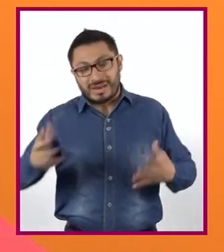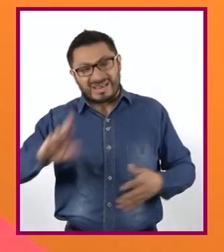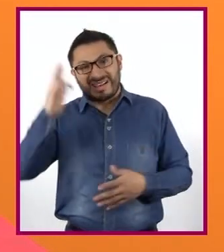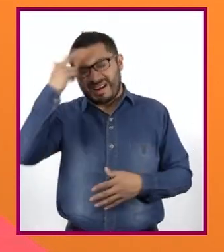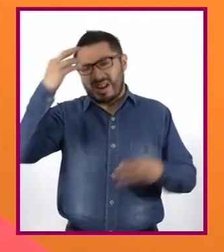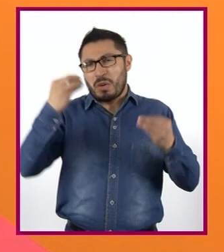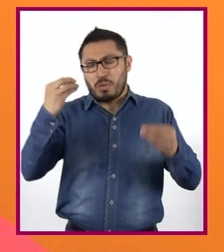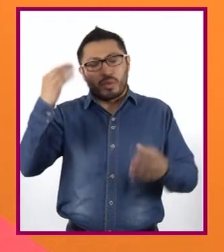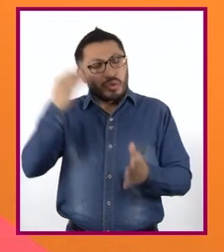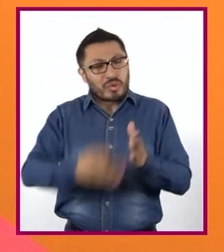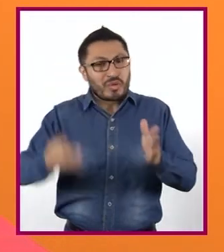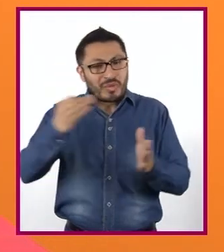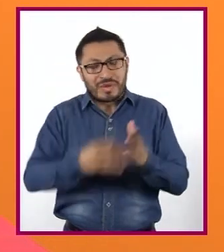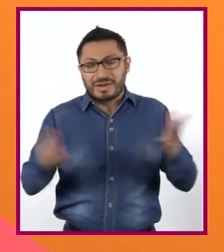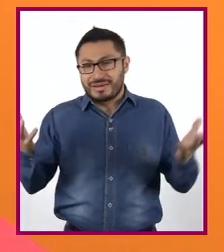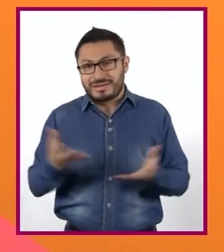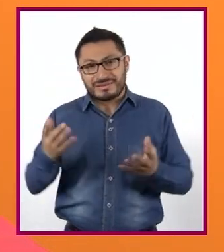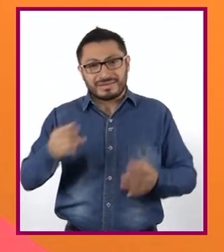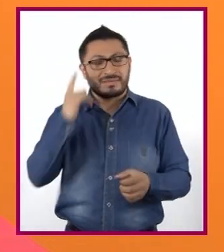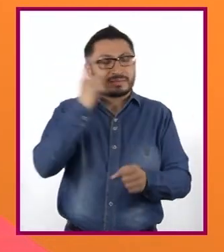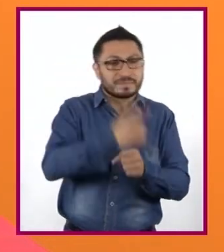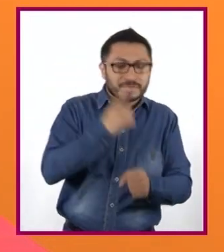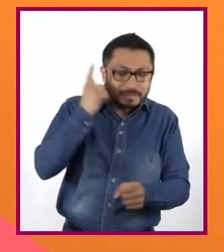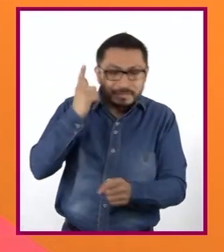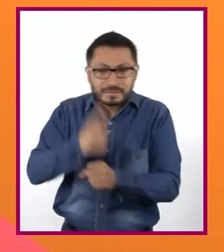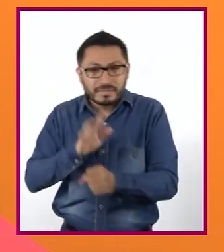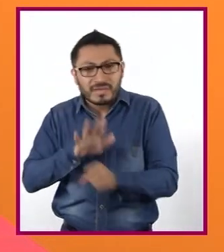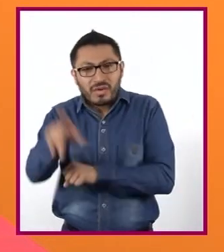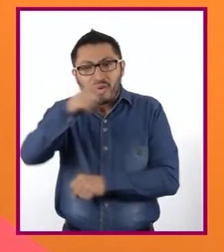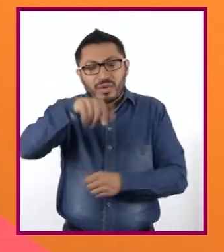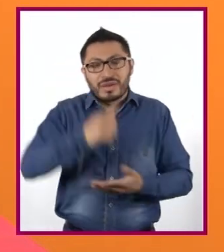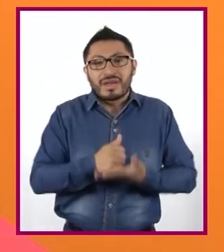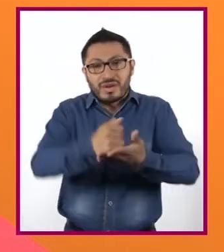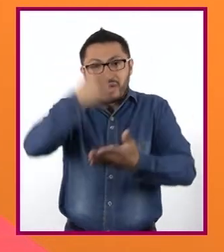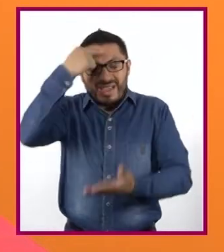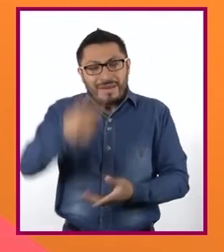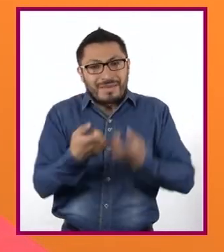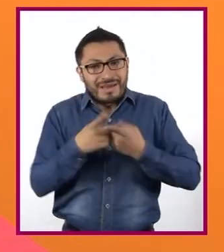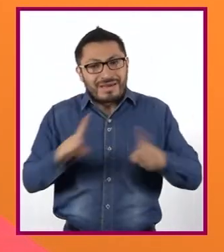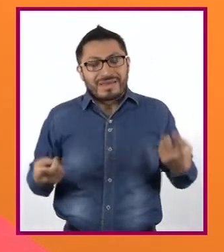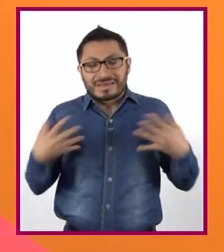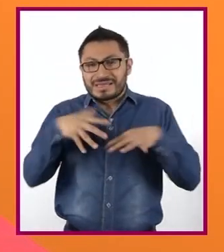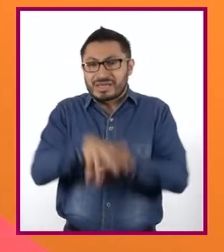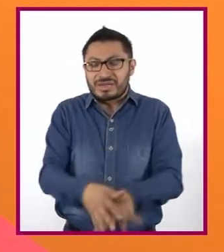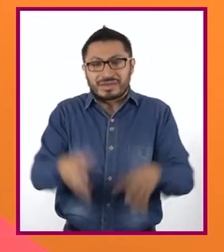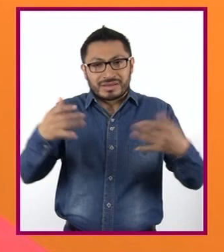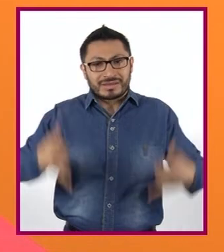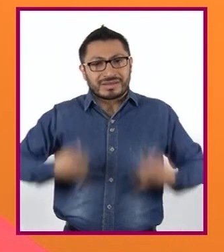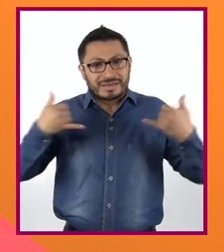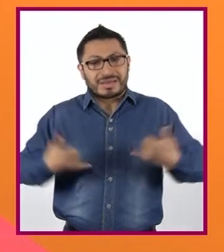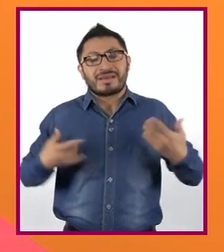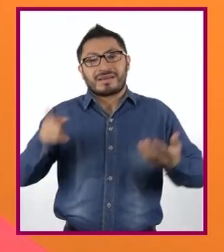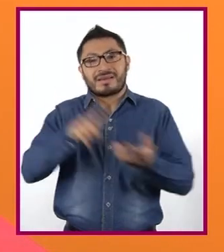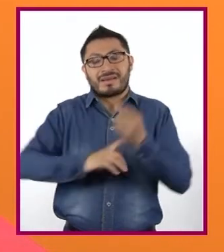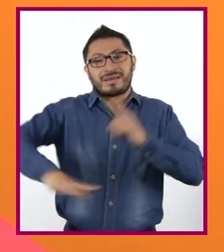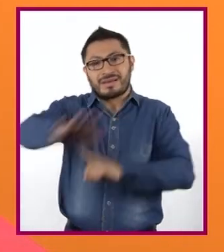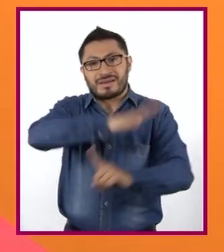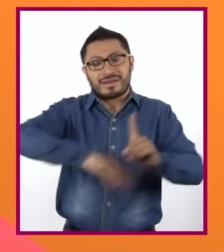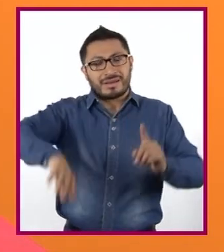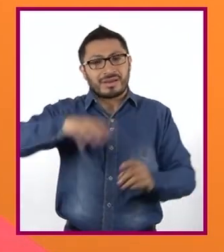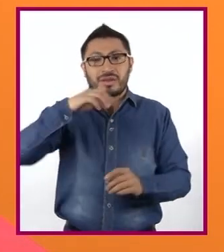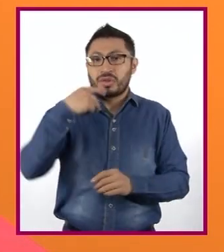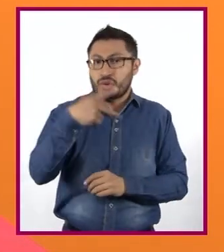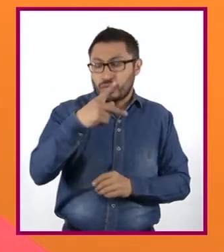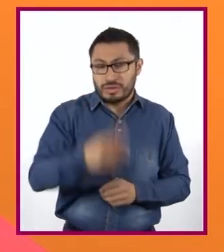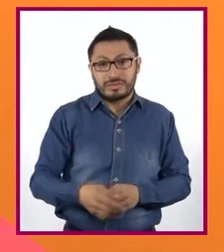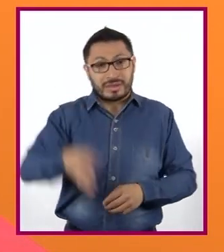hacer. Identifiquen en qué pueden aportar para el desarrollo integral de las y los adolescentes en su localidad. Aprender en